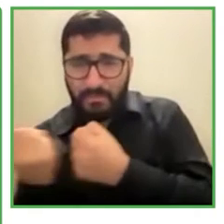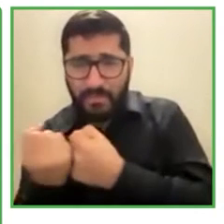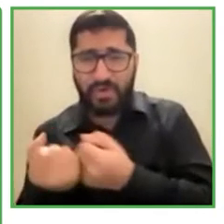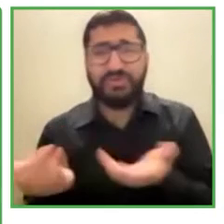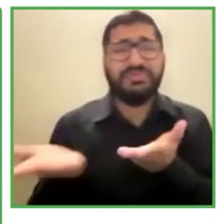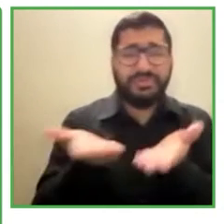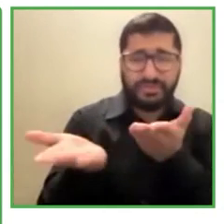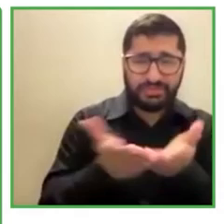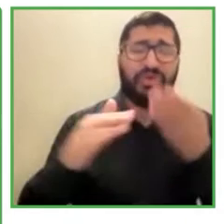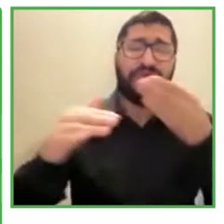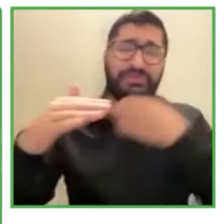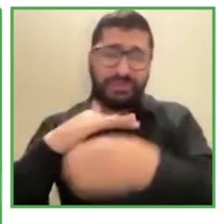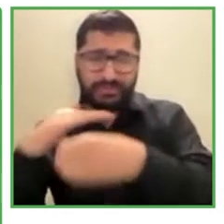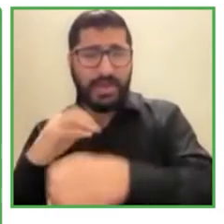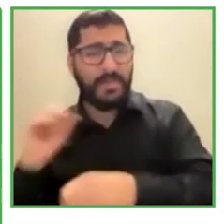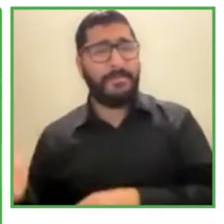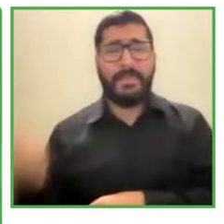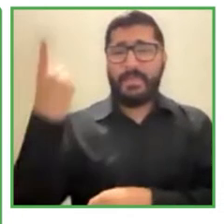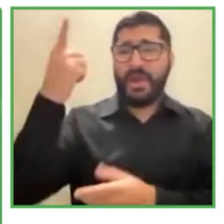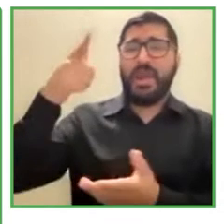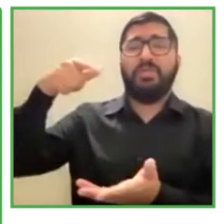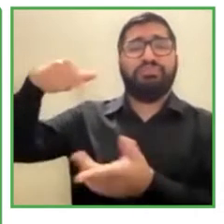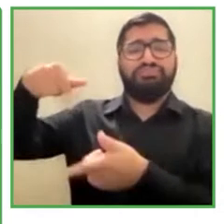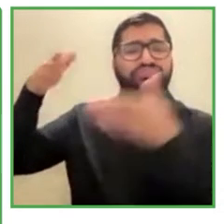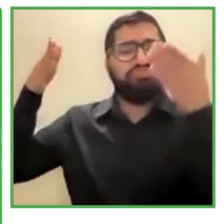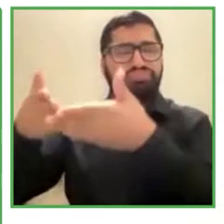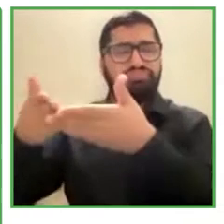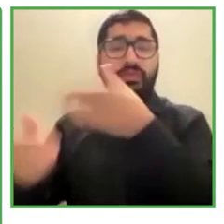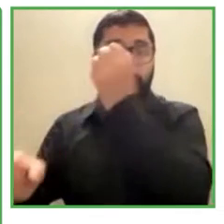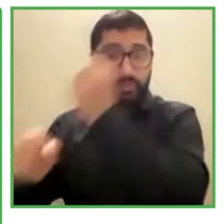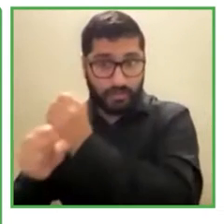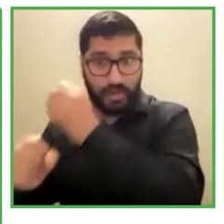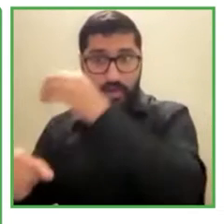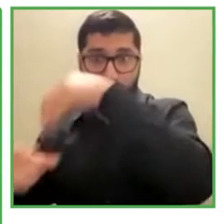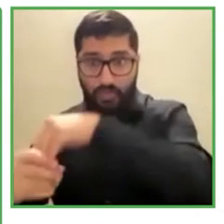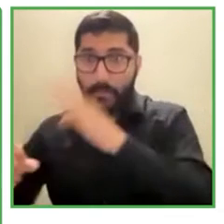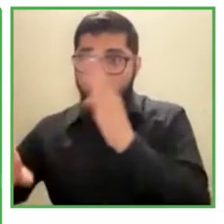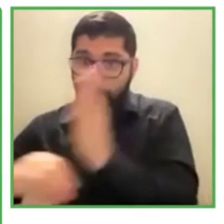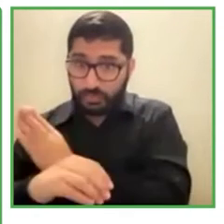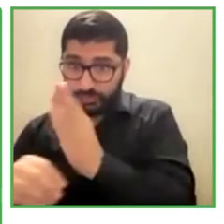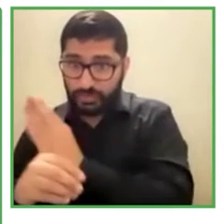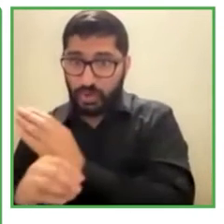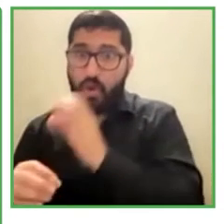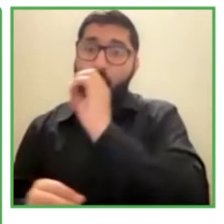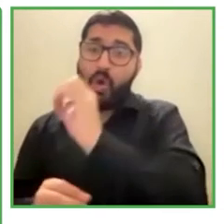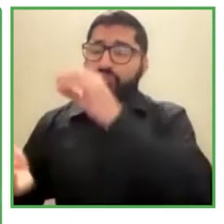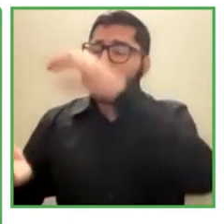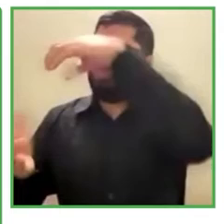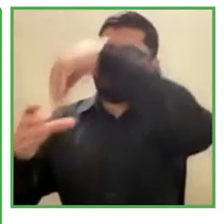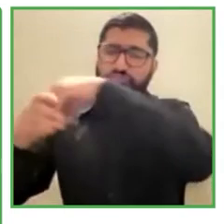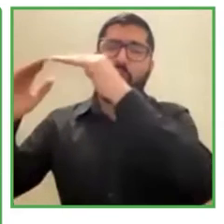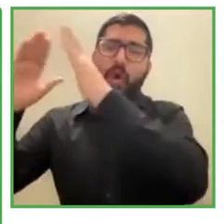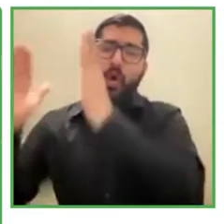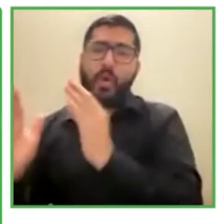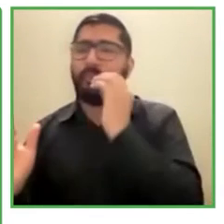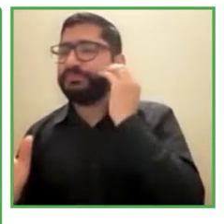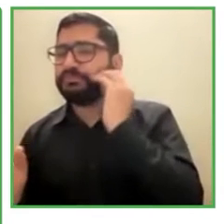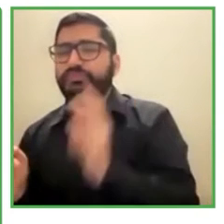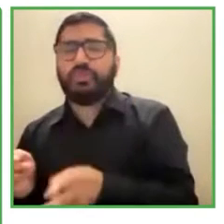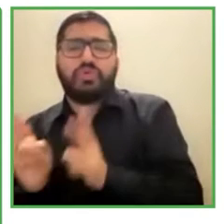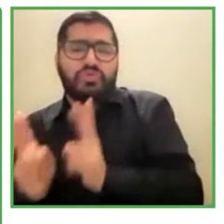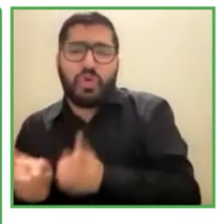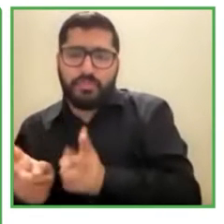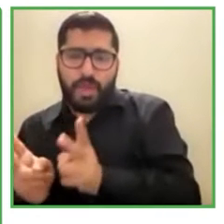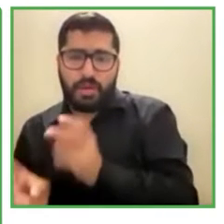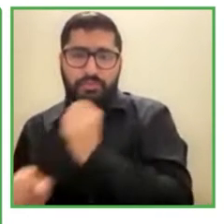lugar, cuando trabajamos con una empresa o un lugar de trabajo, habitualmente debido a las cuotas, muchas empresas necesitan cumplir